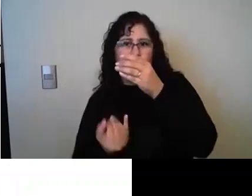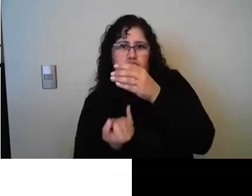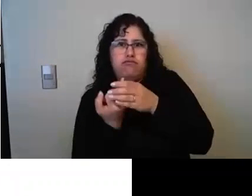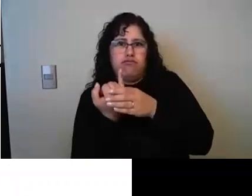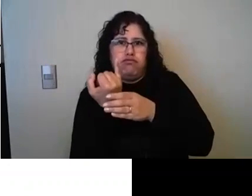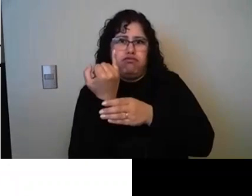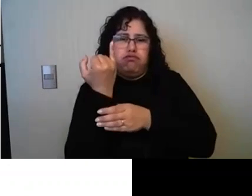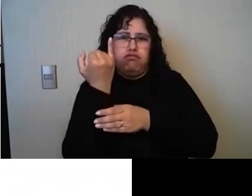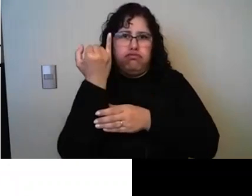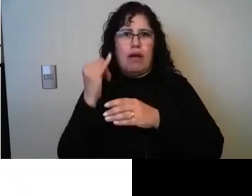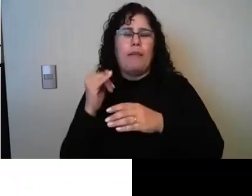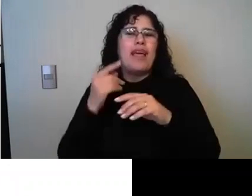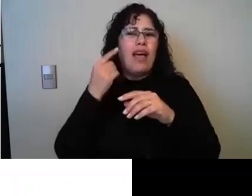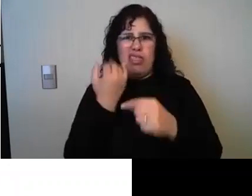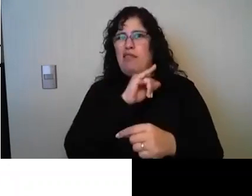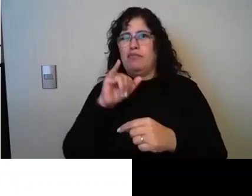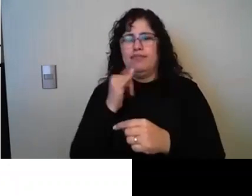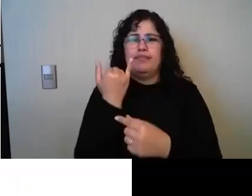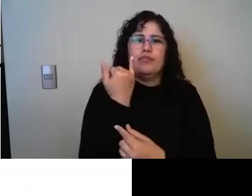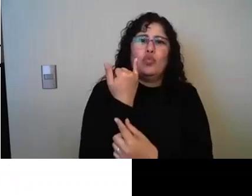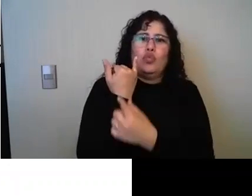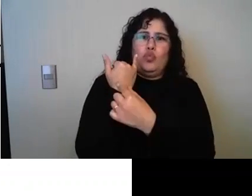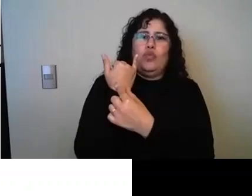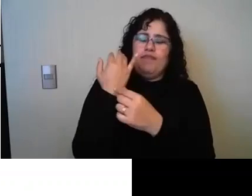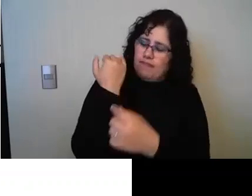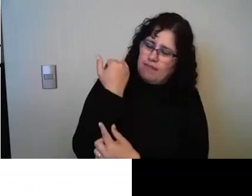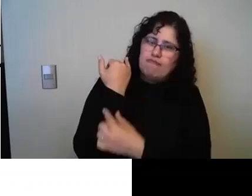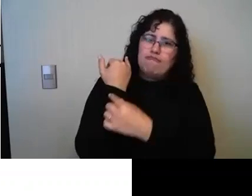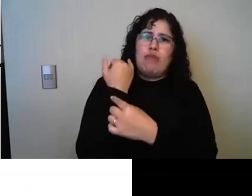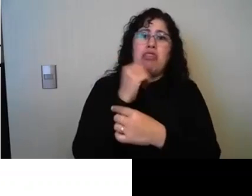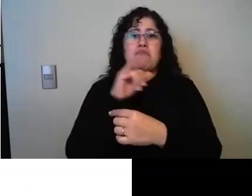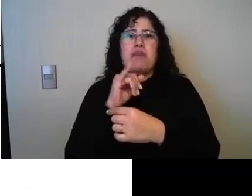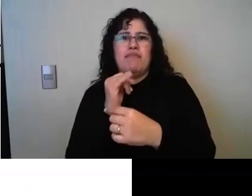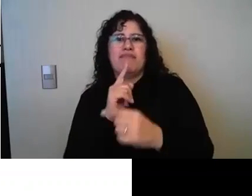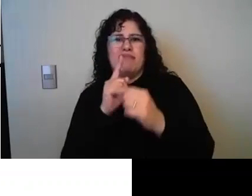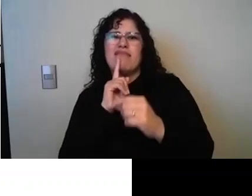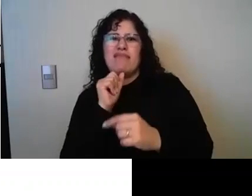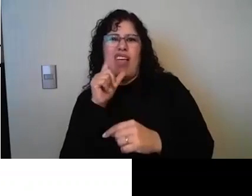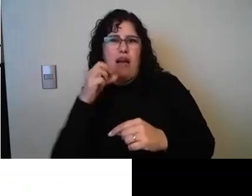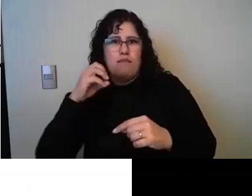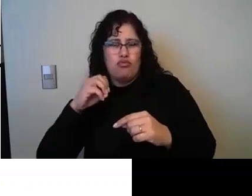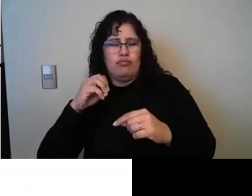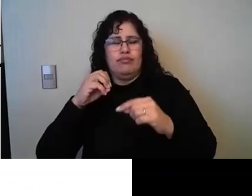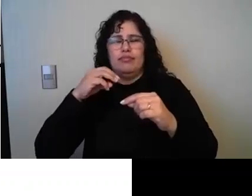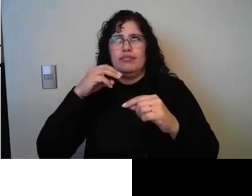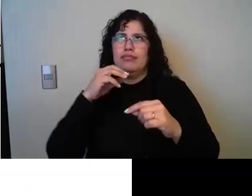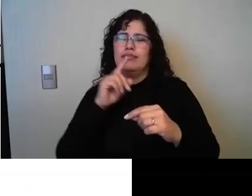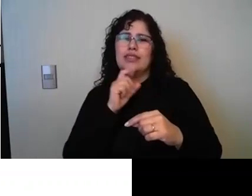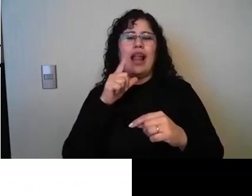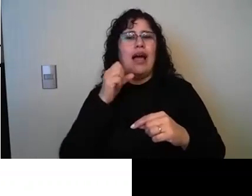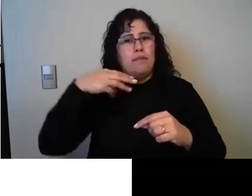del tronco cefálico, del tálamo, hasta llegar a la área primaria,